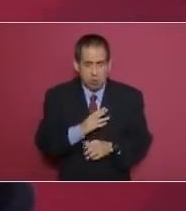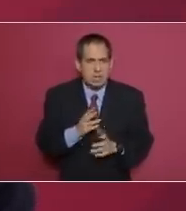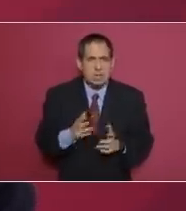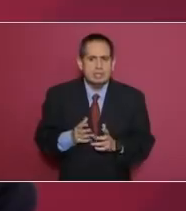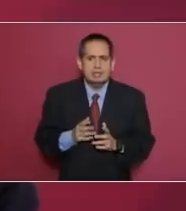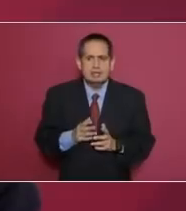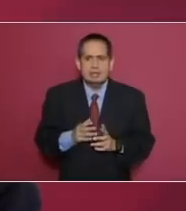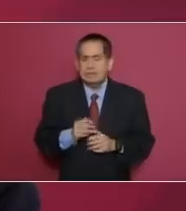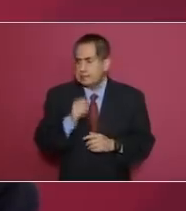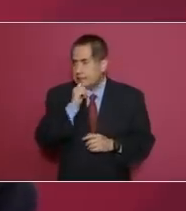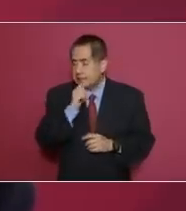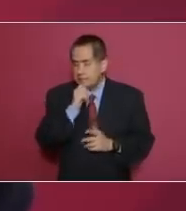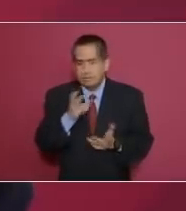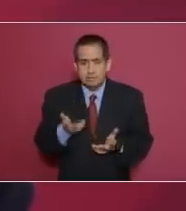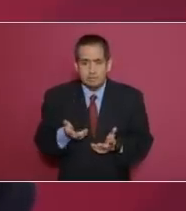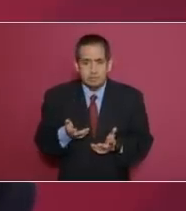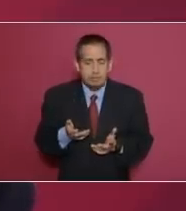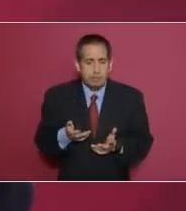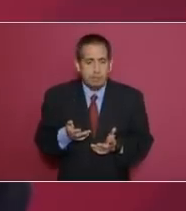todavía